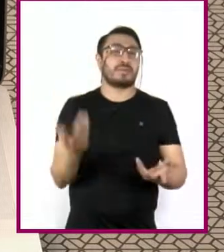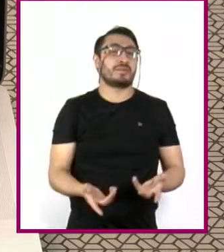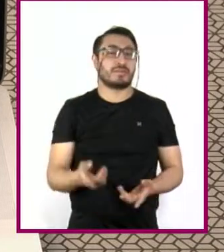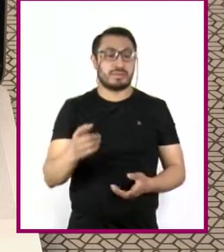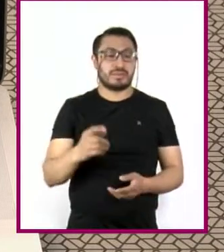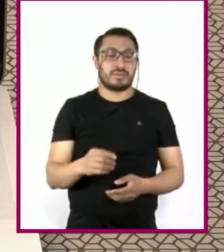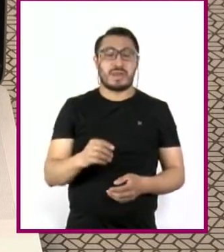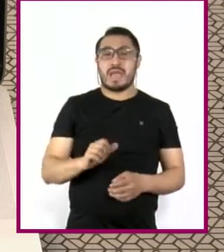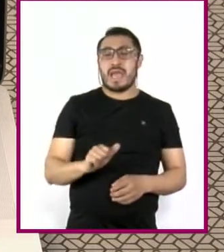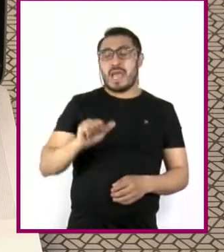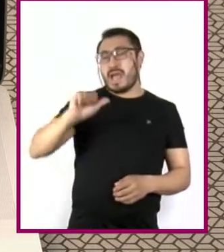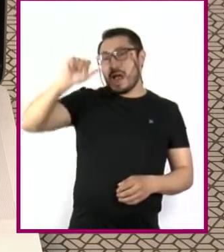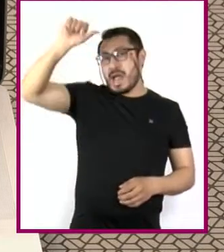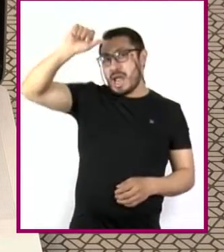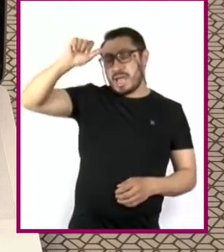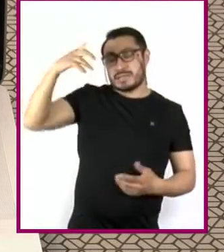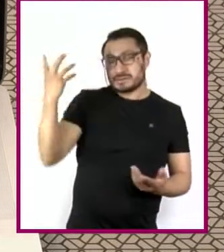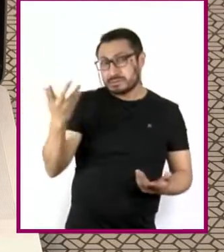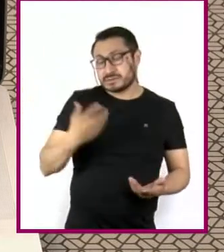a grandes alturas,